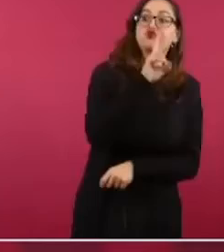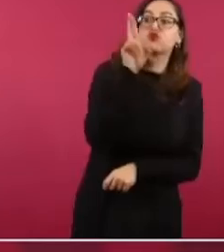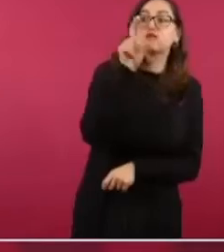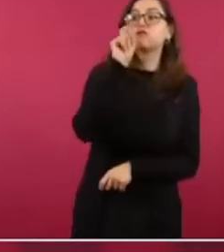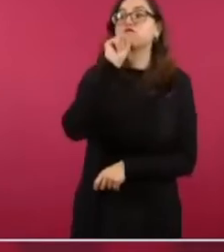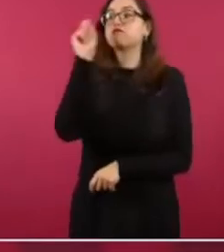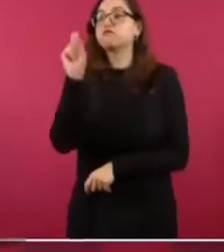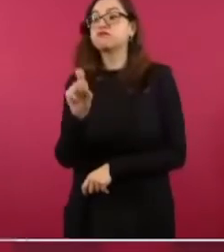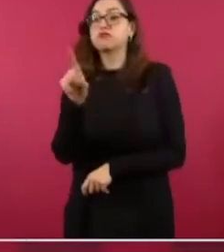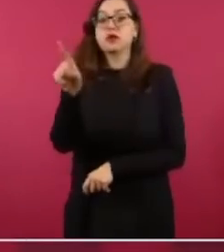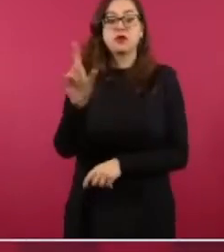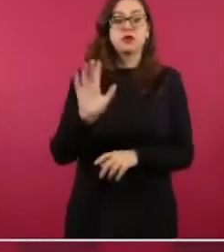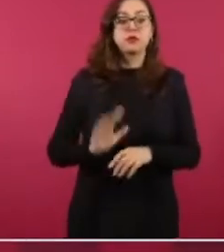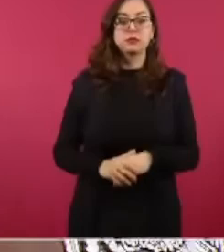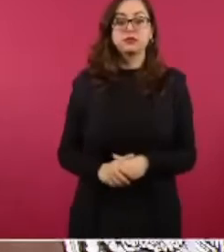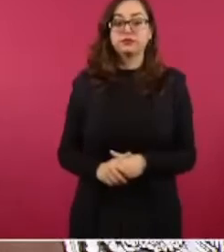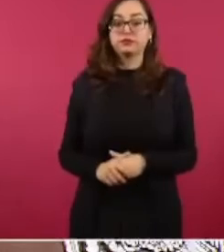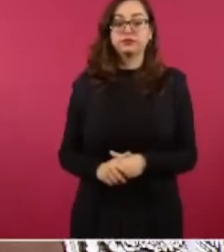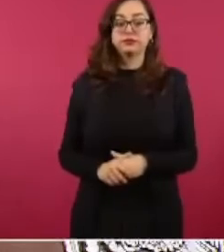Estoy esperando también